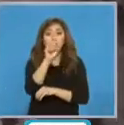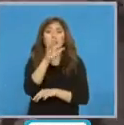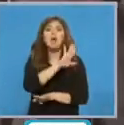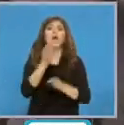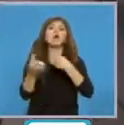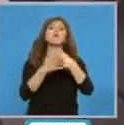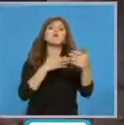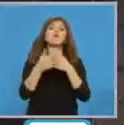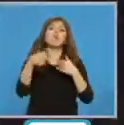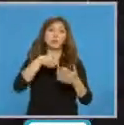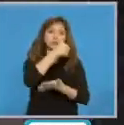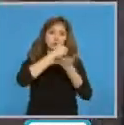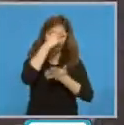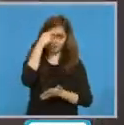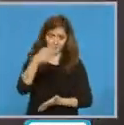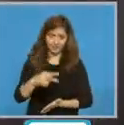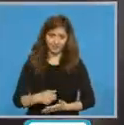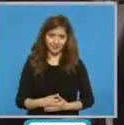México.